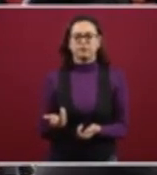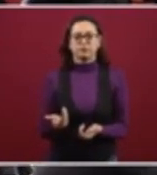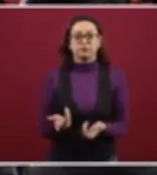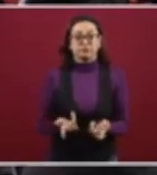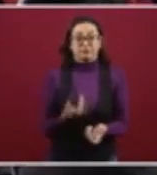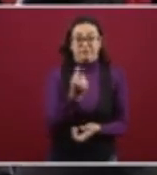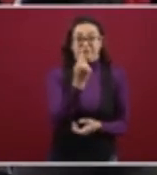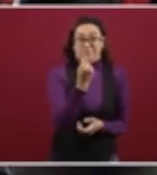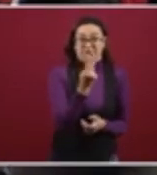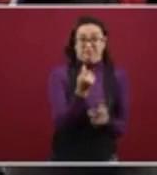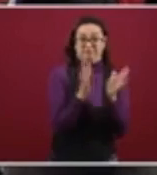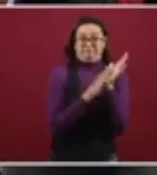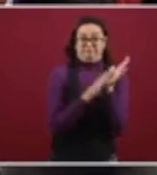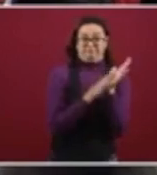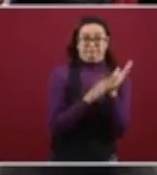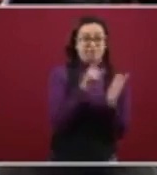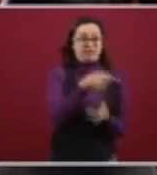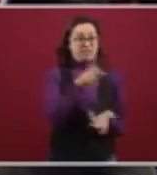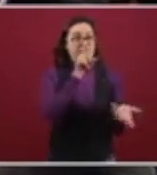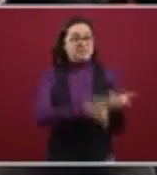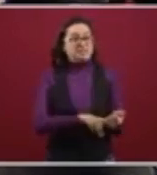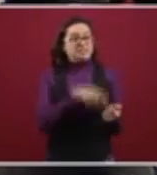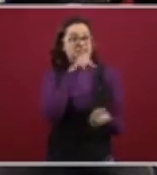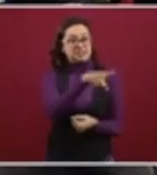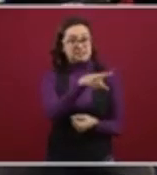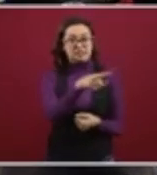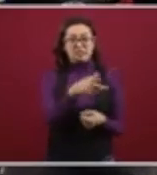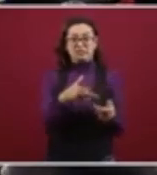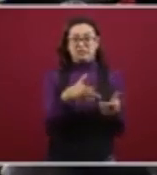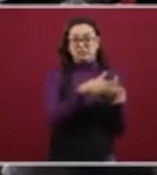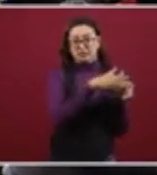telenovelas, pero no las series,